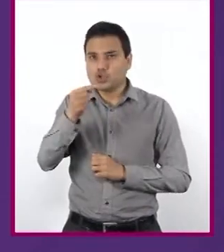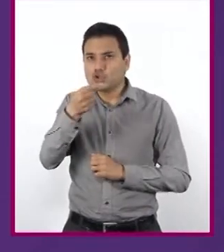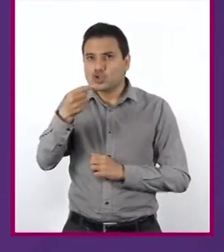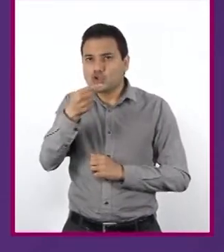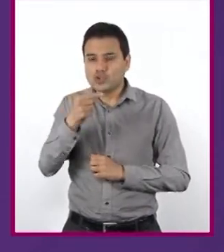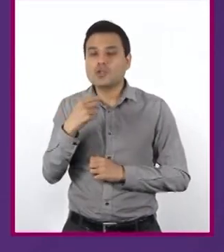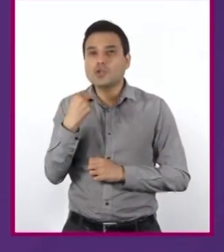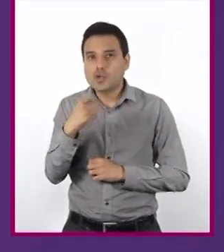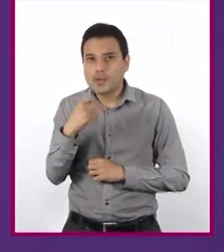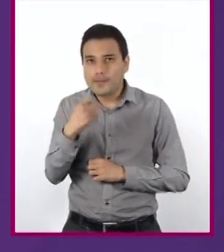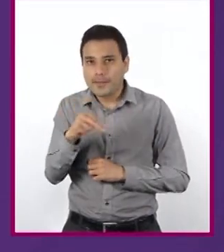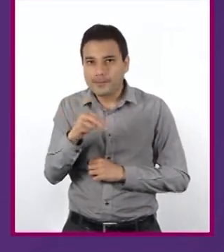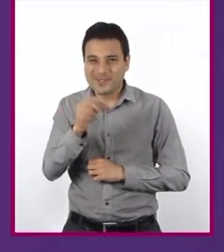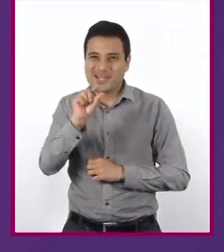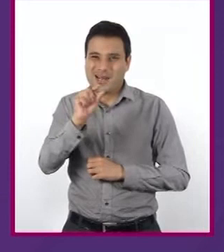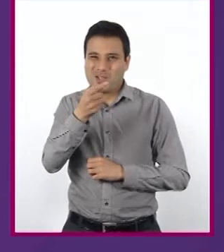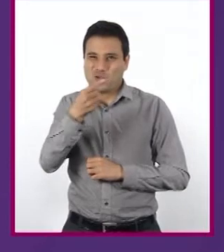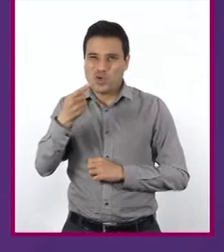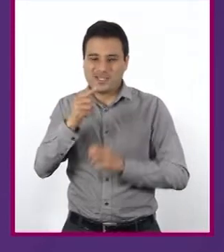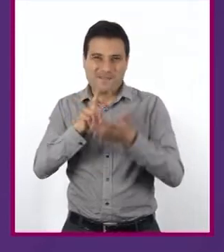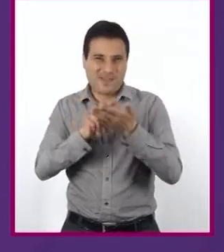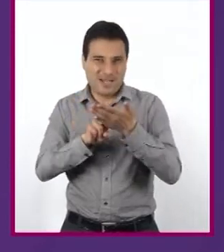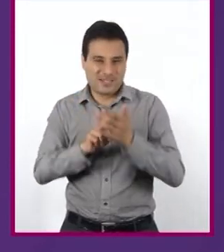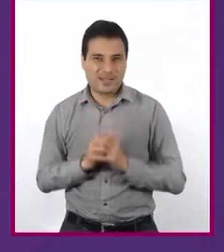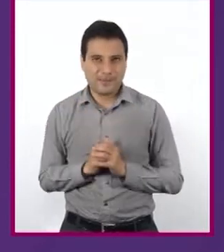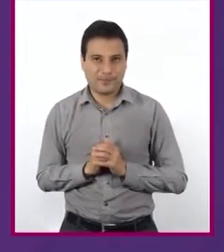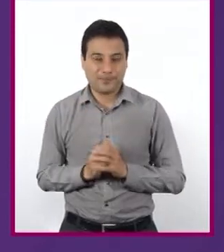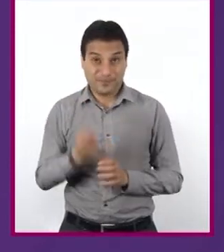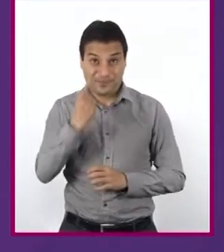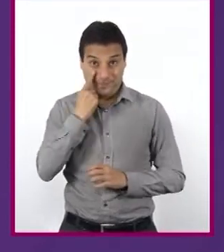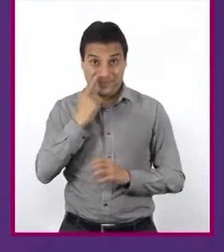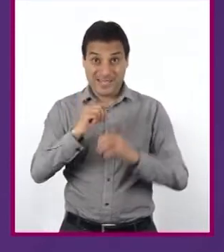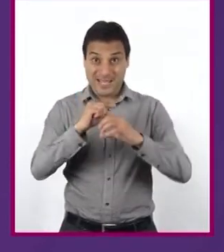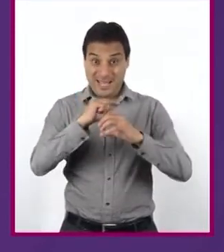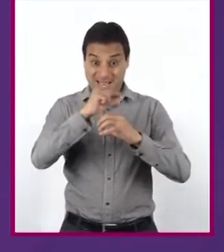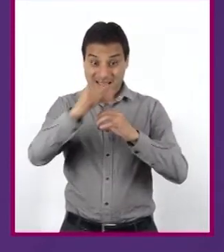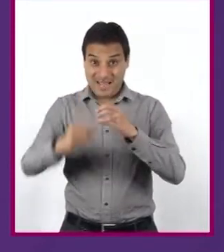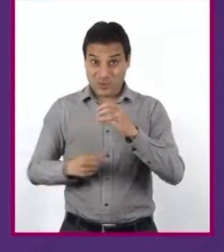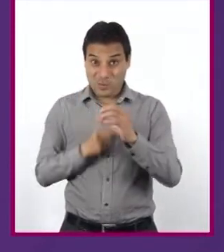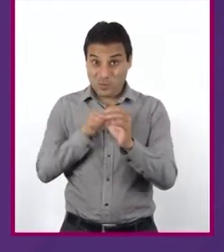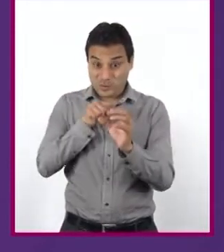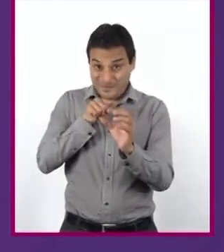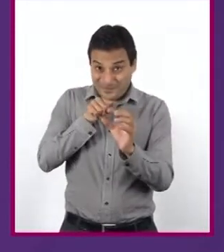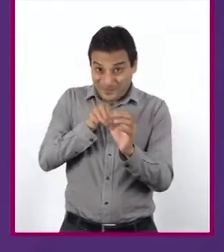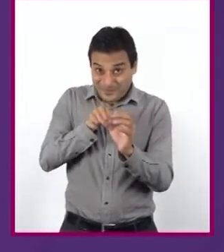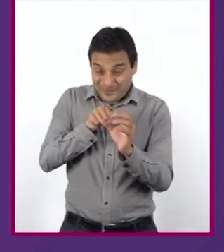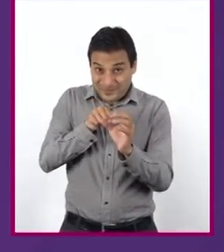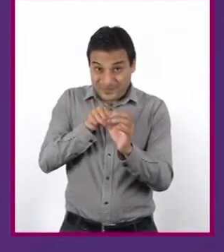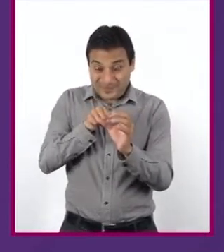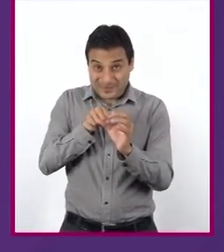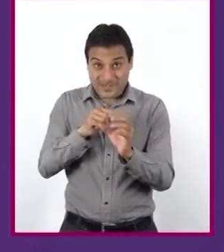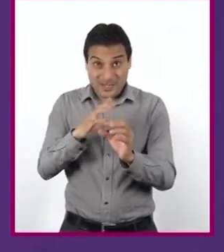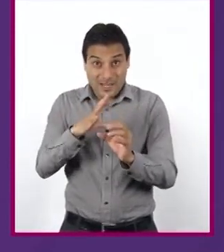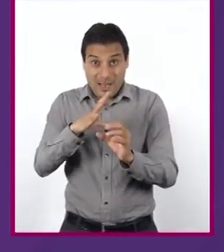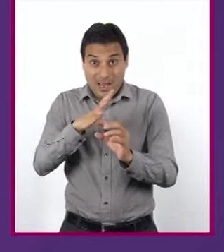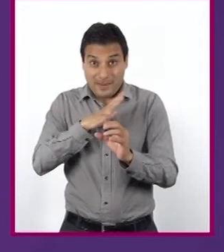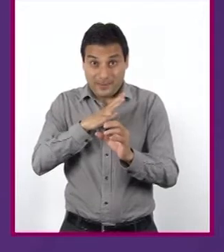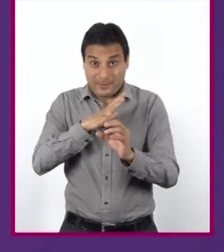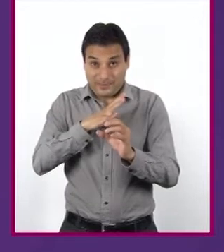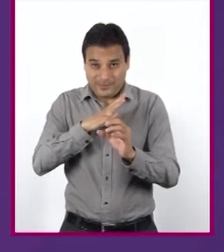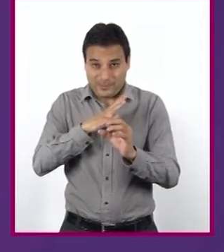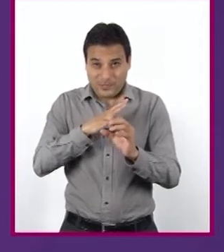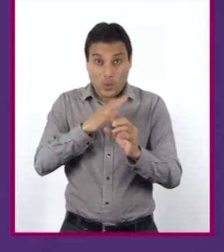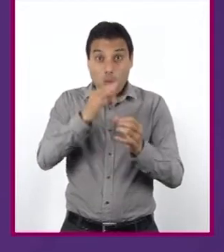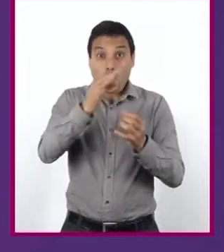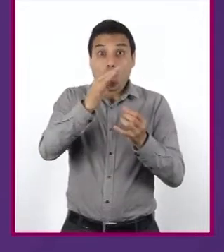de electrones de valencia. La mayoría de los átomos de los elementos no tienen completa la capa de